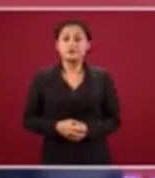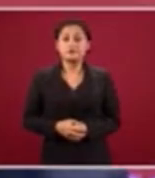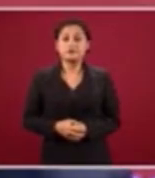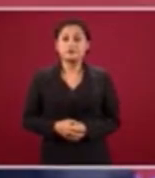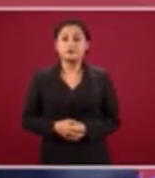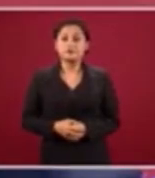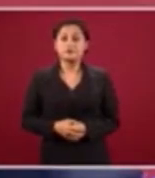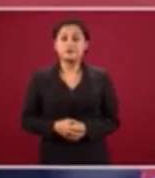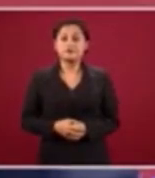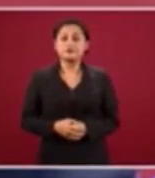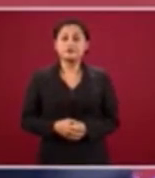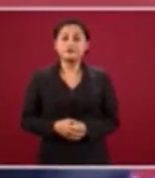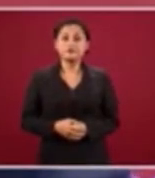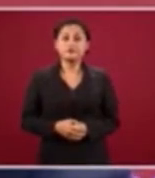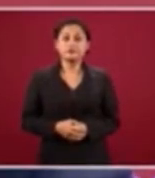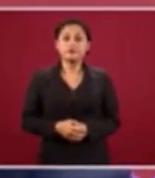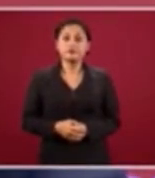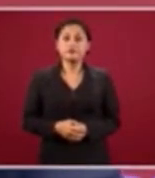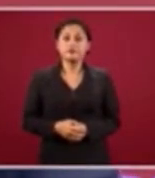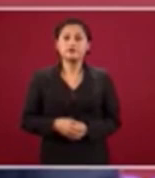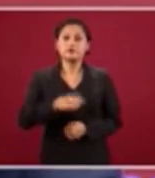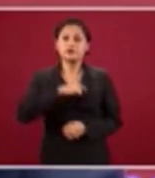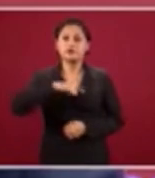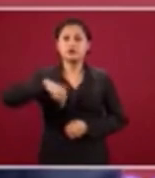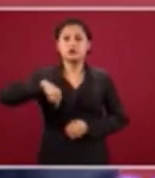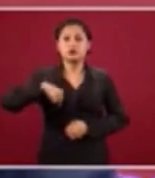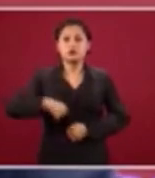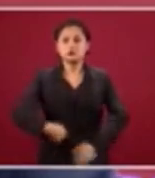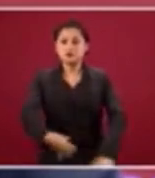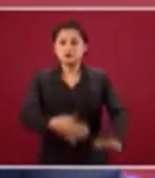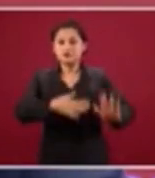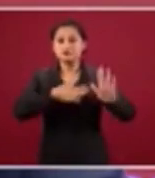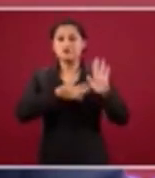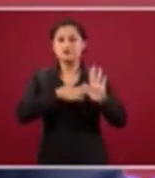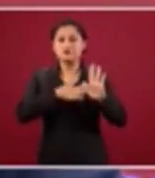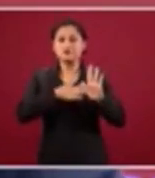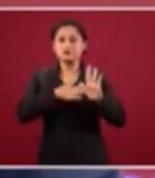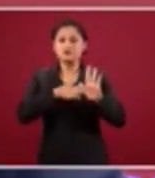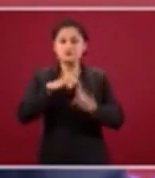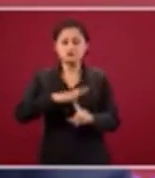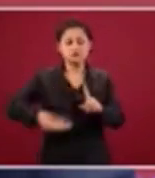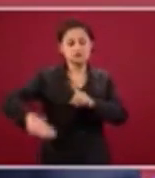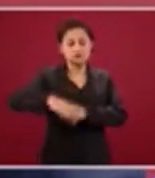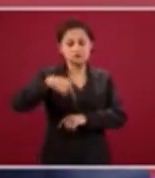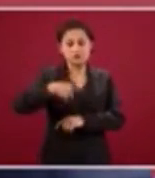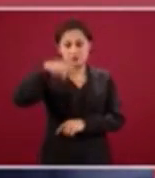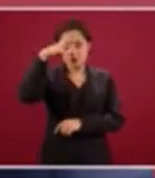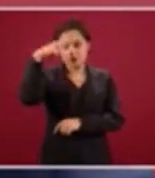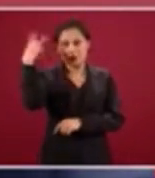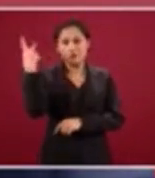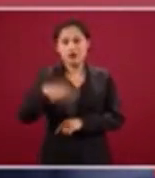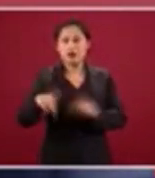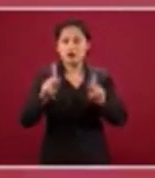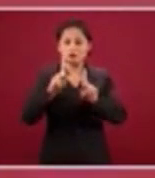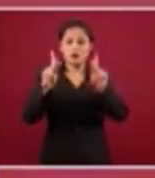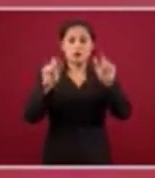vamos a garantizar la paz y la tranquilidad en México.